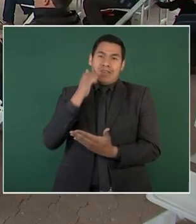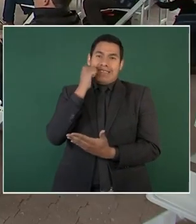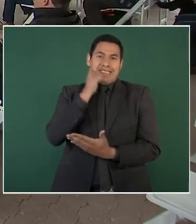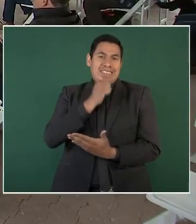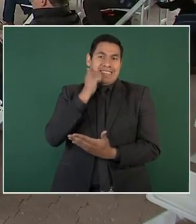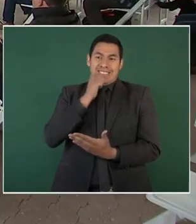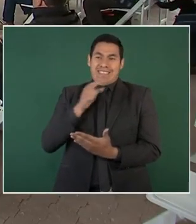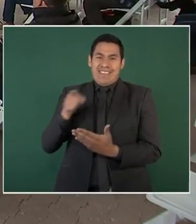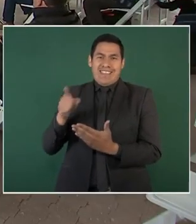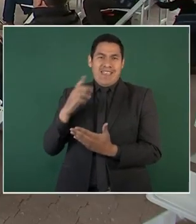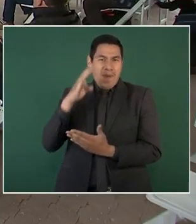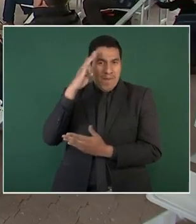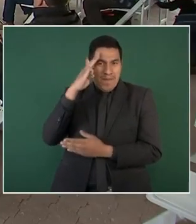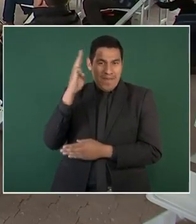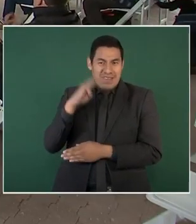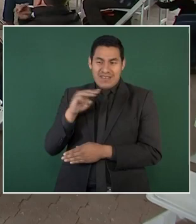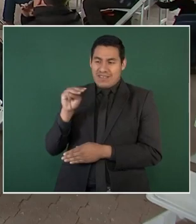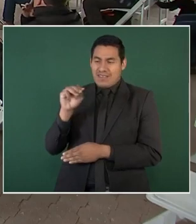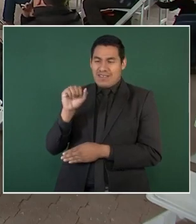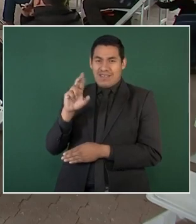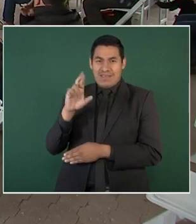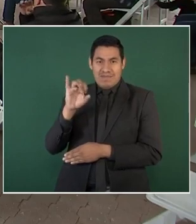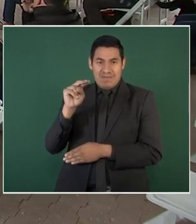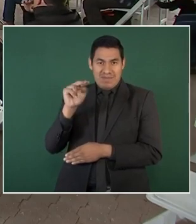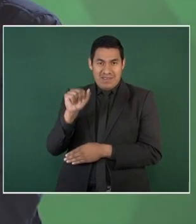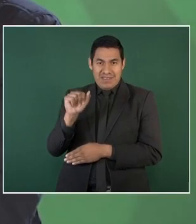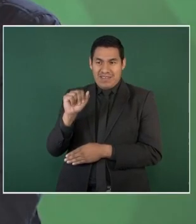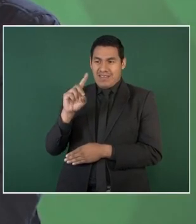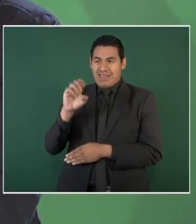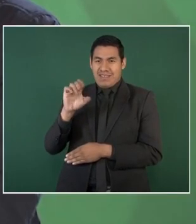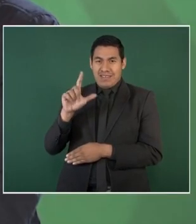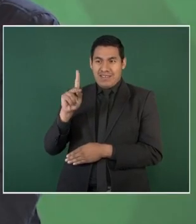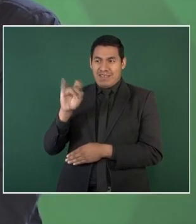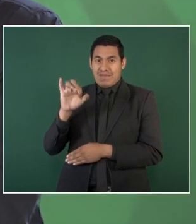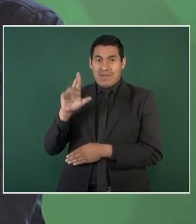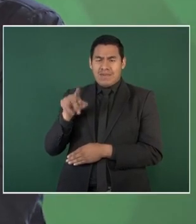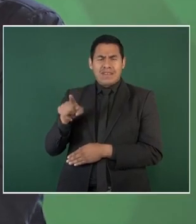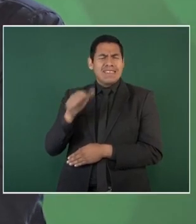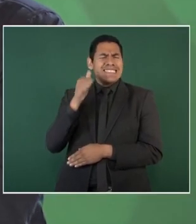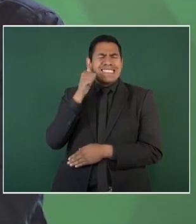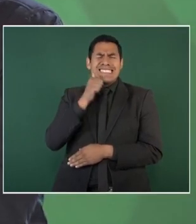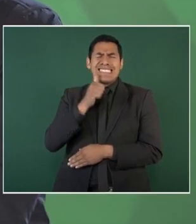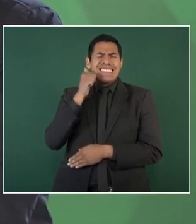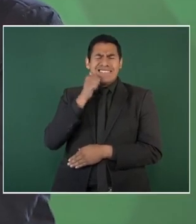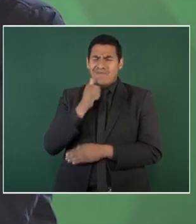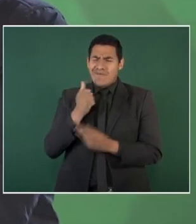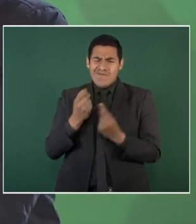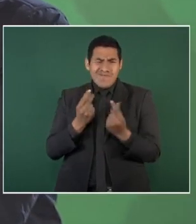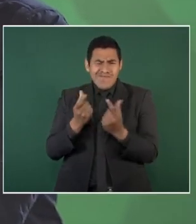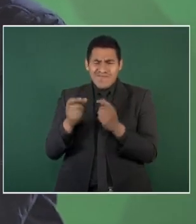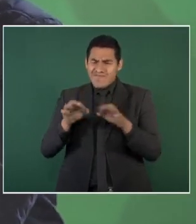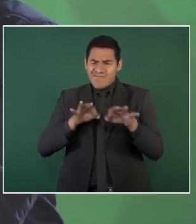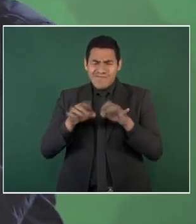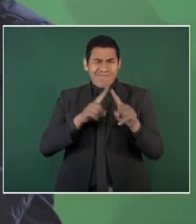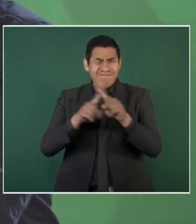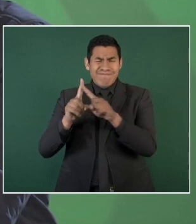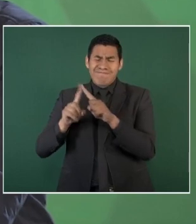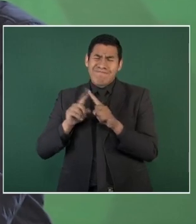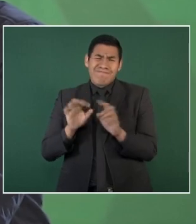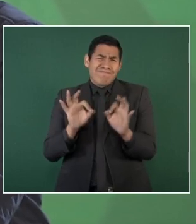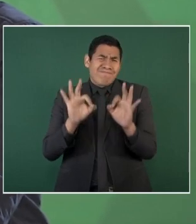la maestra Marina del Pilar está haciendo un buen trabajo, y venimos